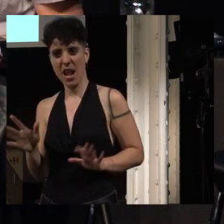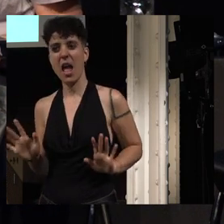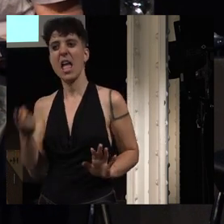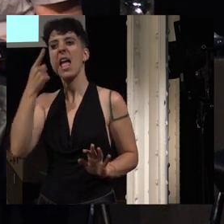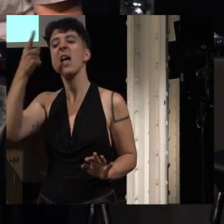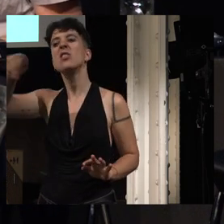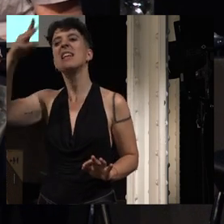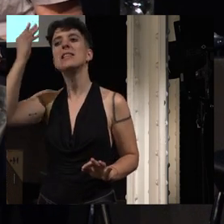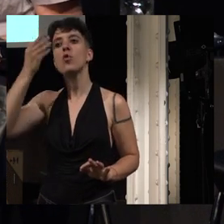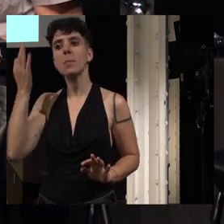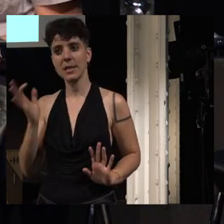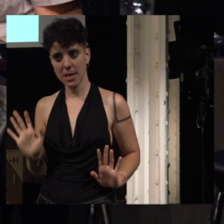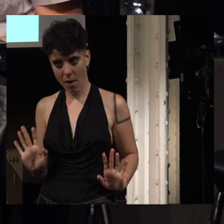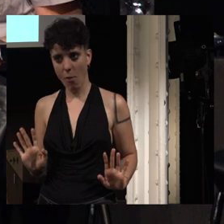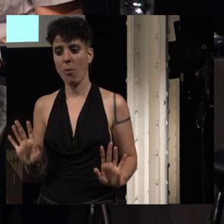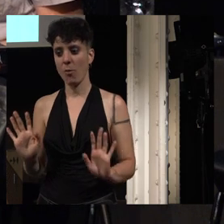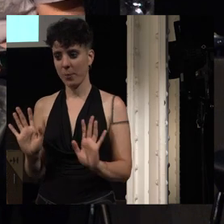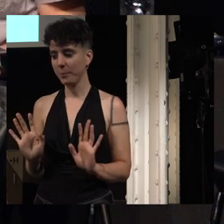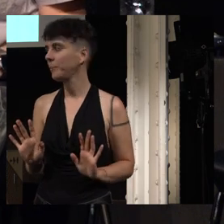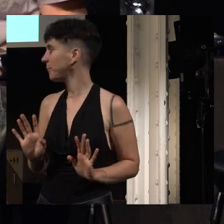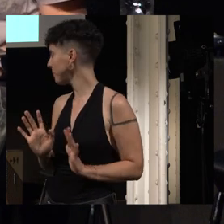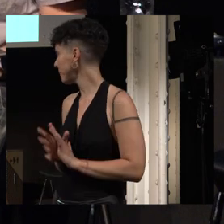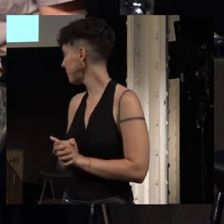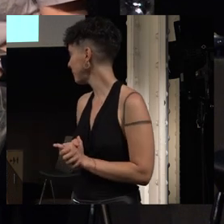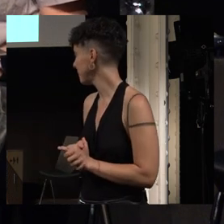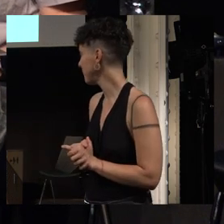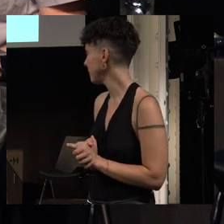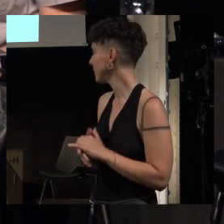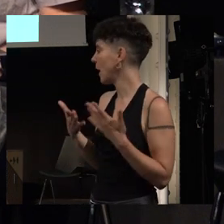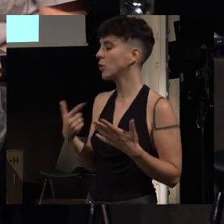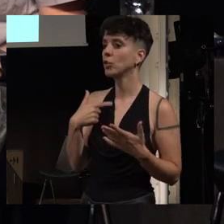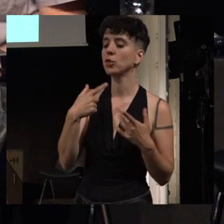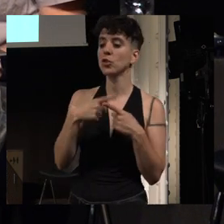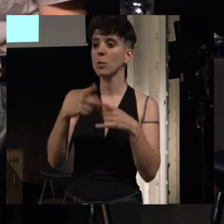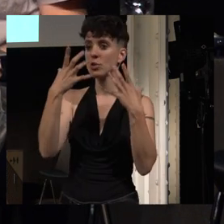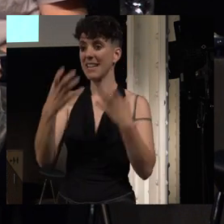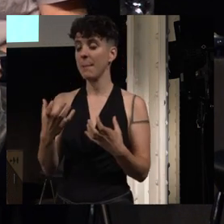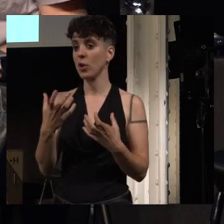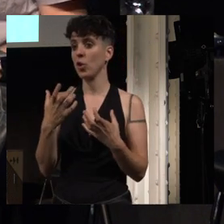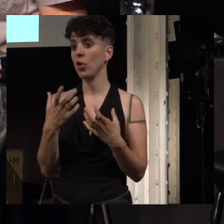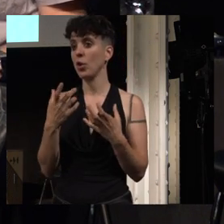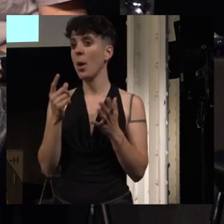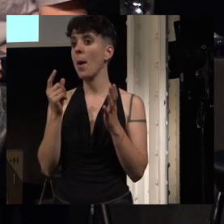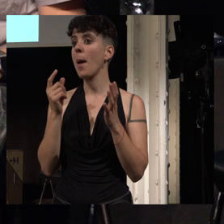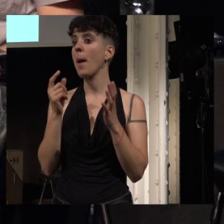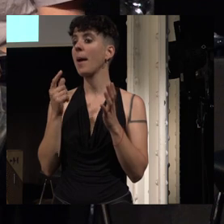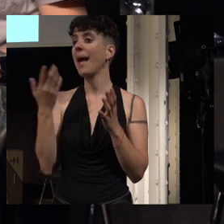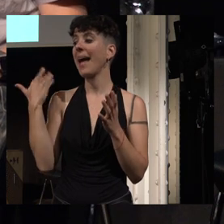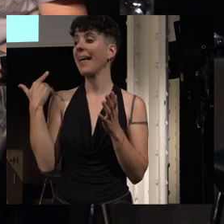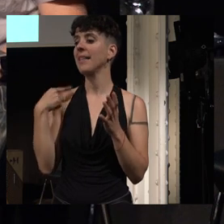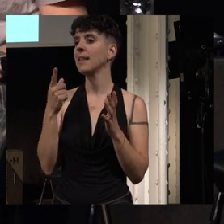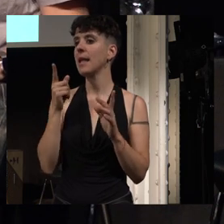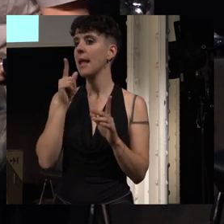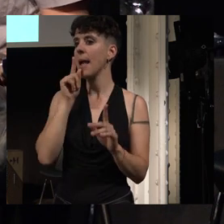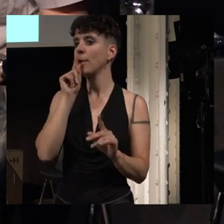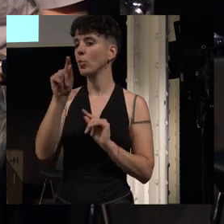penseu? Para, bueno, ser muy... Ara és una cosa com muy seria, ¿no? Pero durante unos minutos ha habido mensajes que circulaban por Twitter